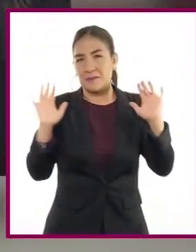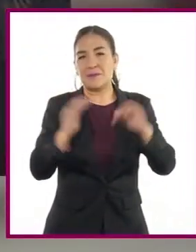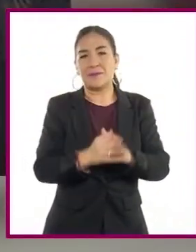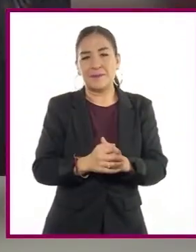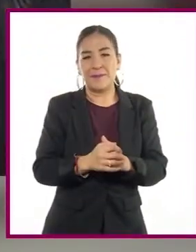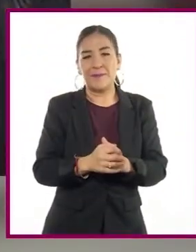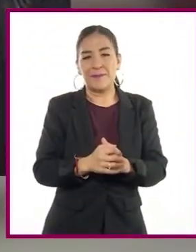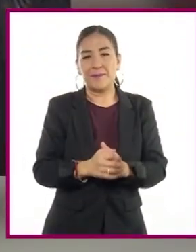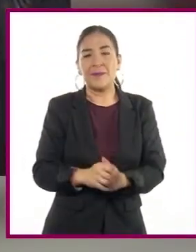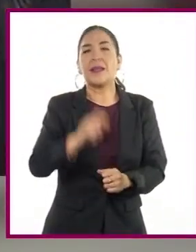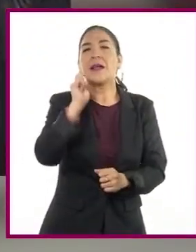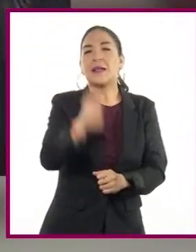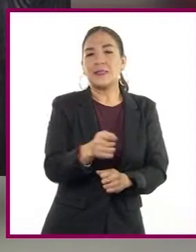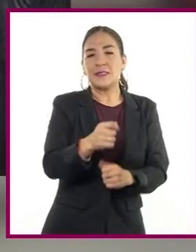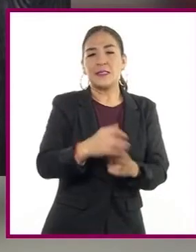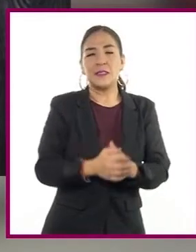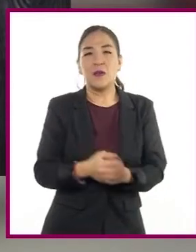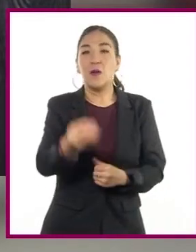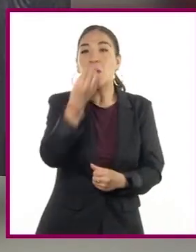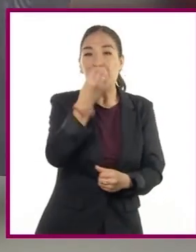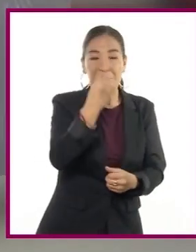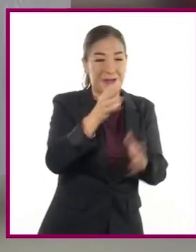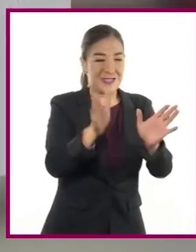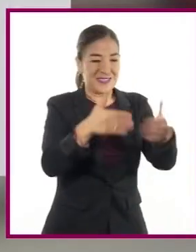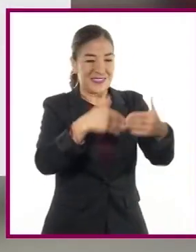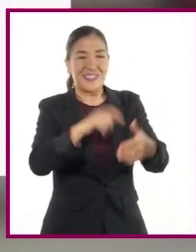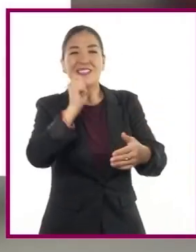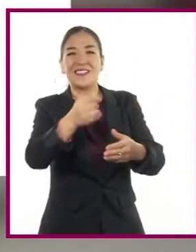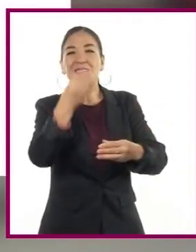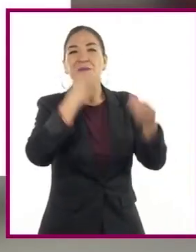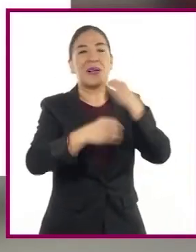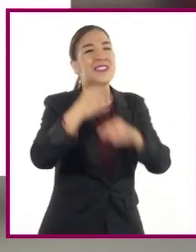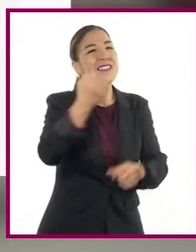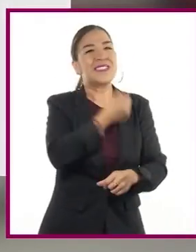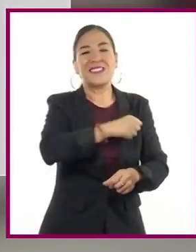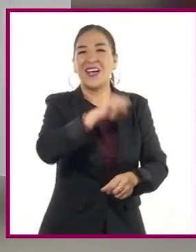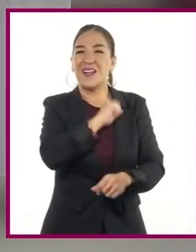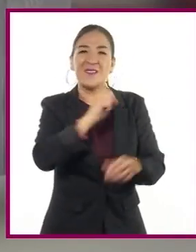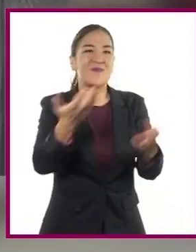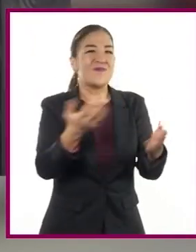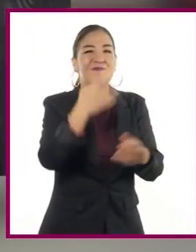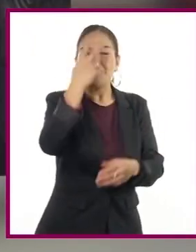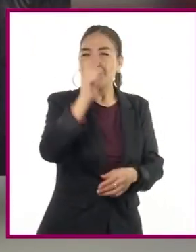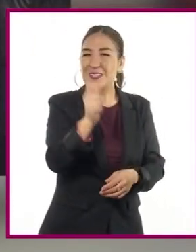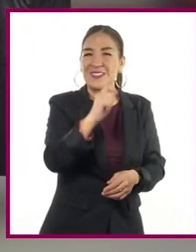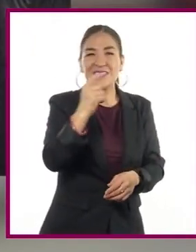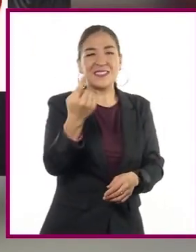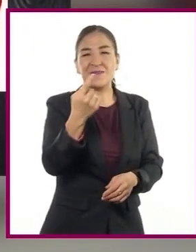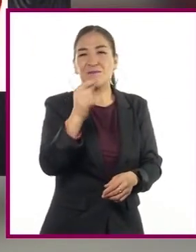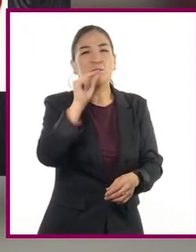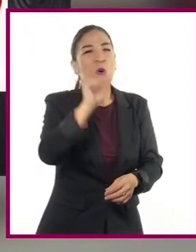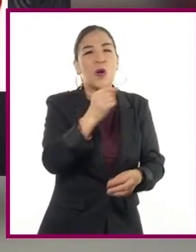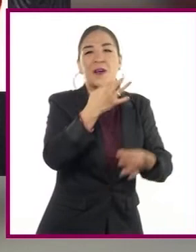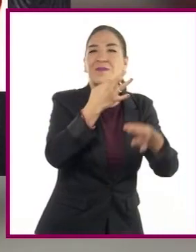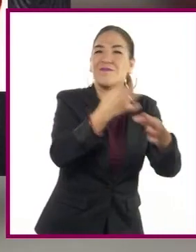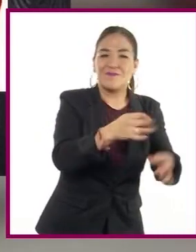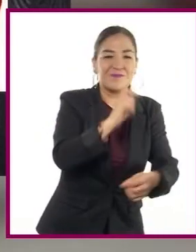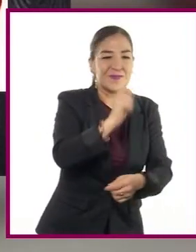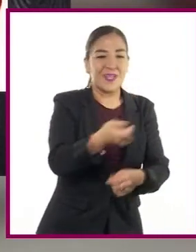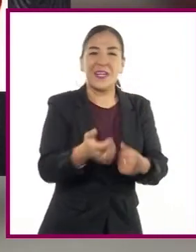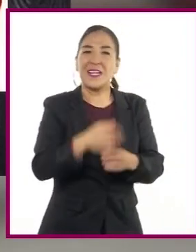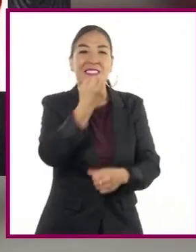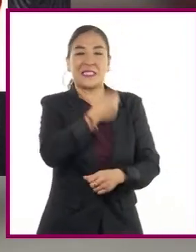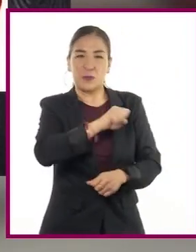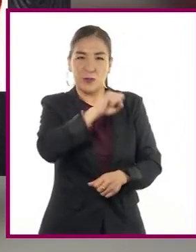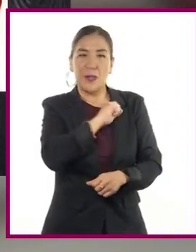Los empaques de comida poco saludables para niñas y niños son más atractivos y, por lo tanto, buscan consumir más